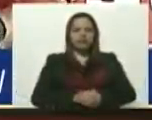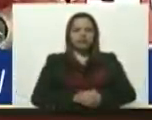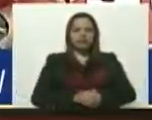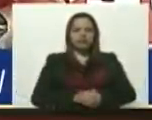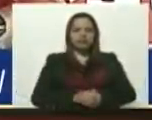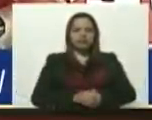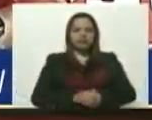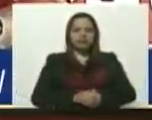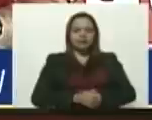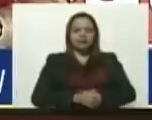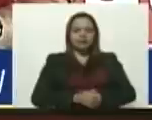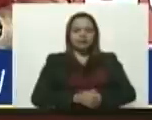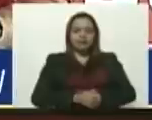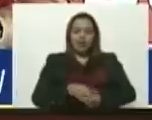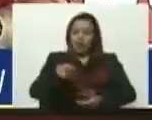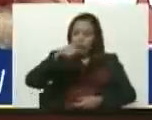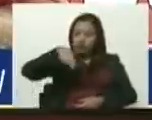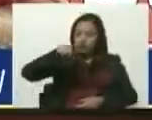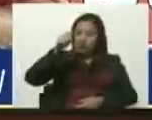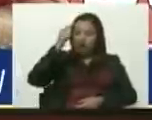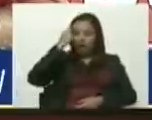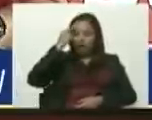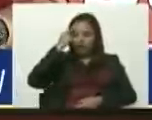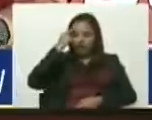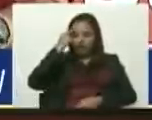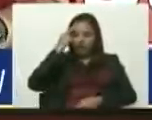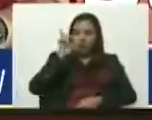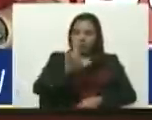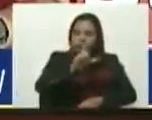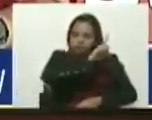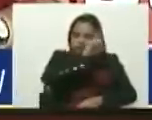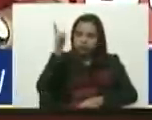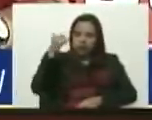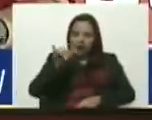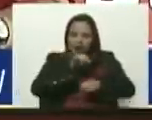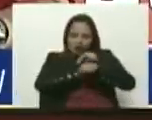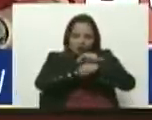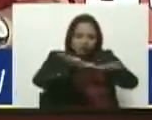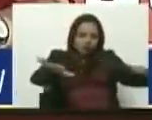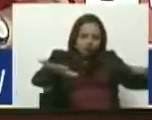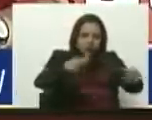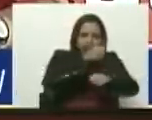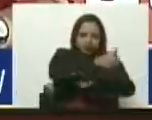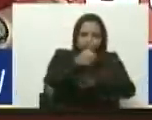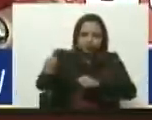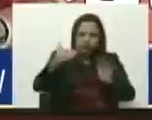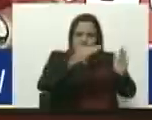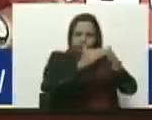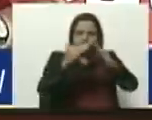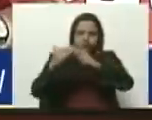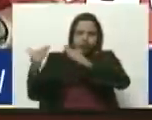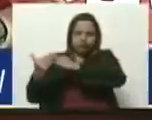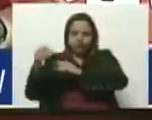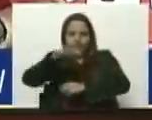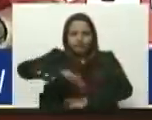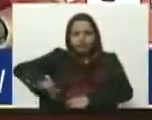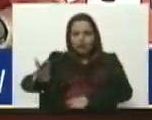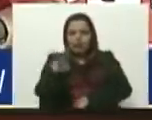y bueno ustedes saben que el partido también estado desplegado casa por casa por todo el territorio nacional